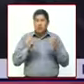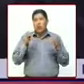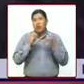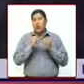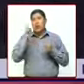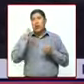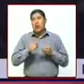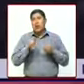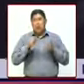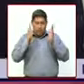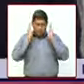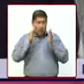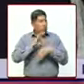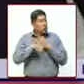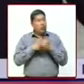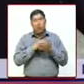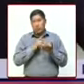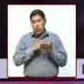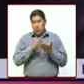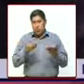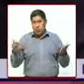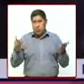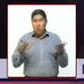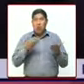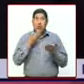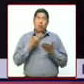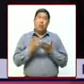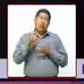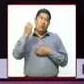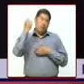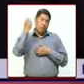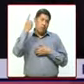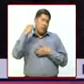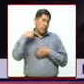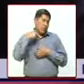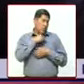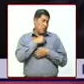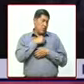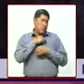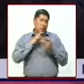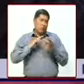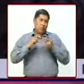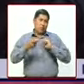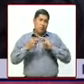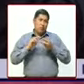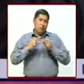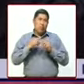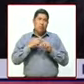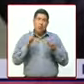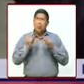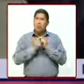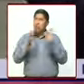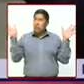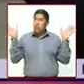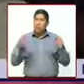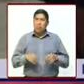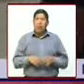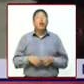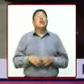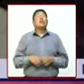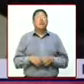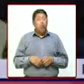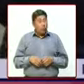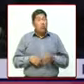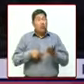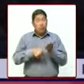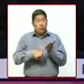Yo creo que deberían tomar en cuenta todo eso, ¿no? Bueno, entendemos que es obviamente por turnos, pero también es empadronamiento masivo, ¿no? Claro que